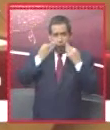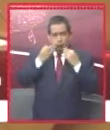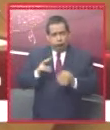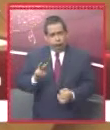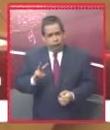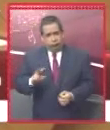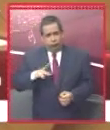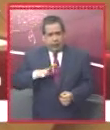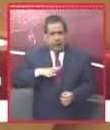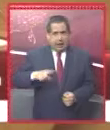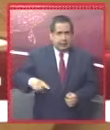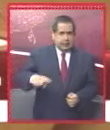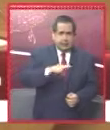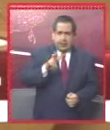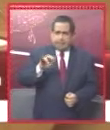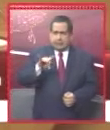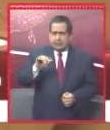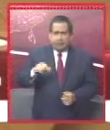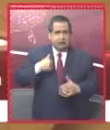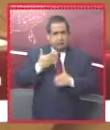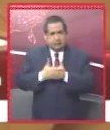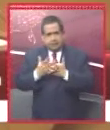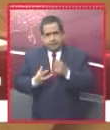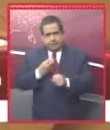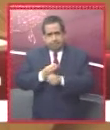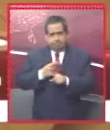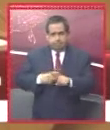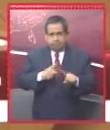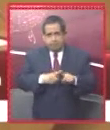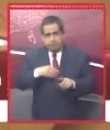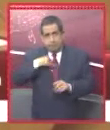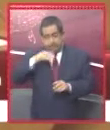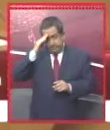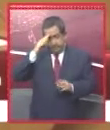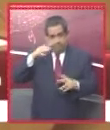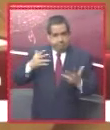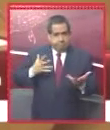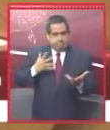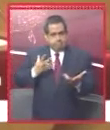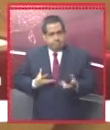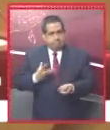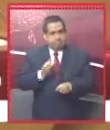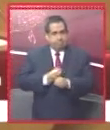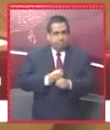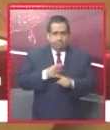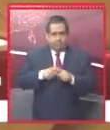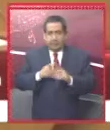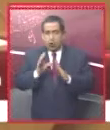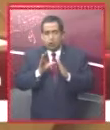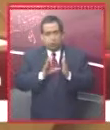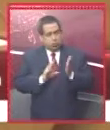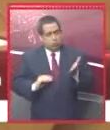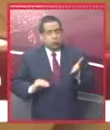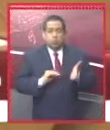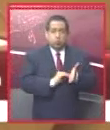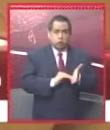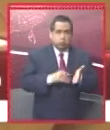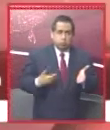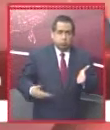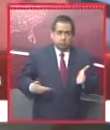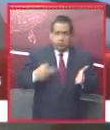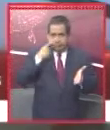como lo es la atención a las víctimas y la reparación del daño, se consideró incorporar al texto constitucional la señalada